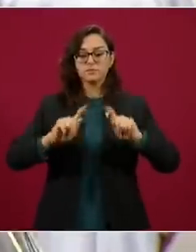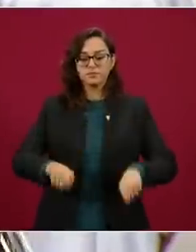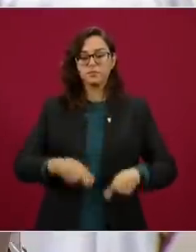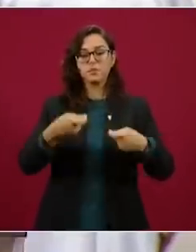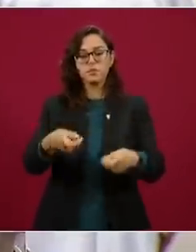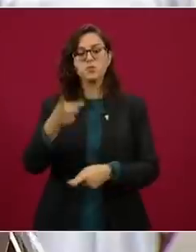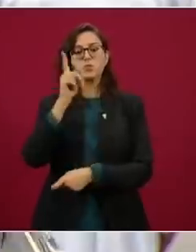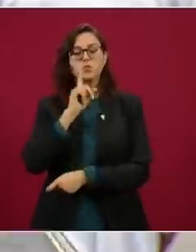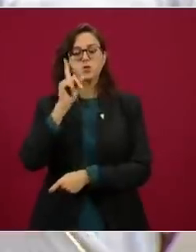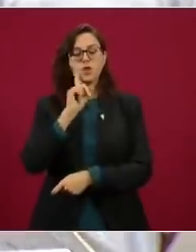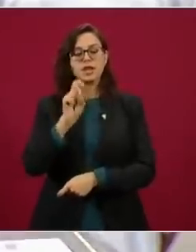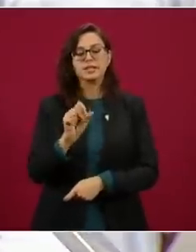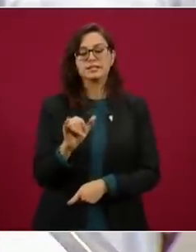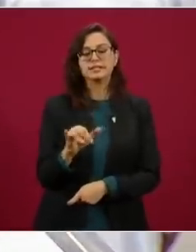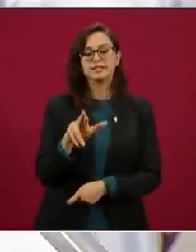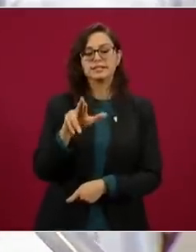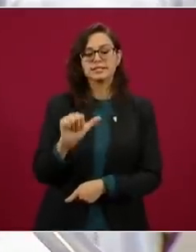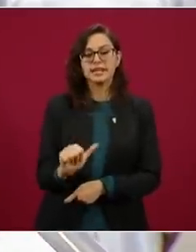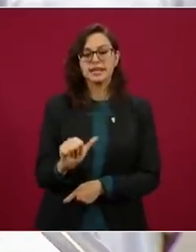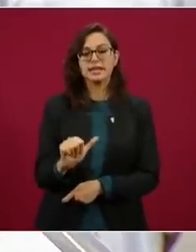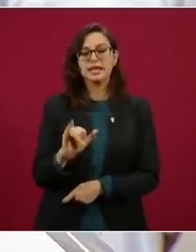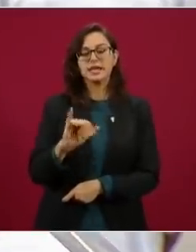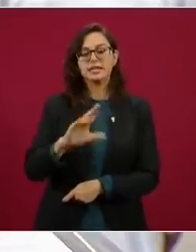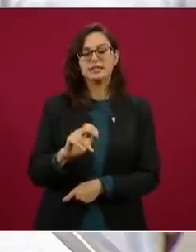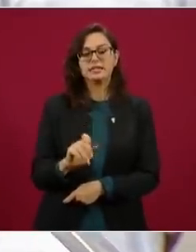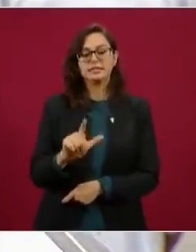sandra isela hernández salazar